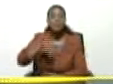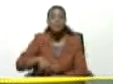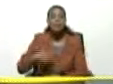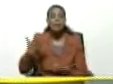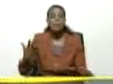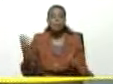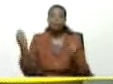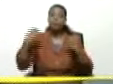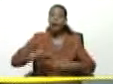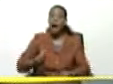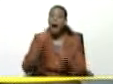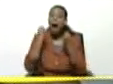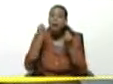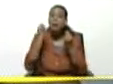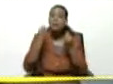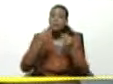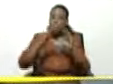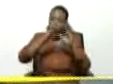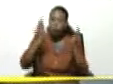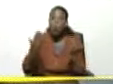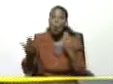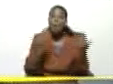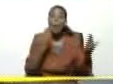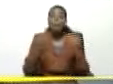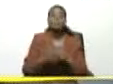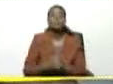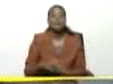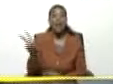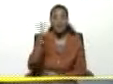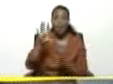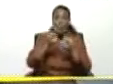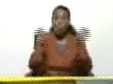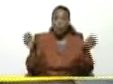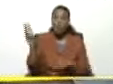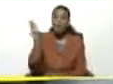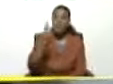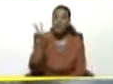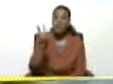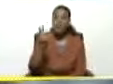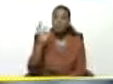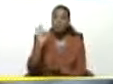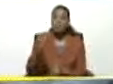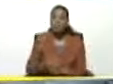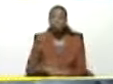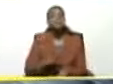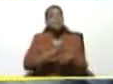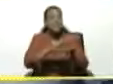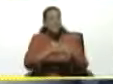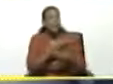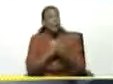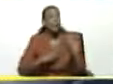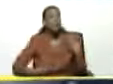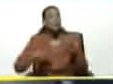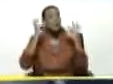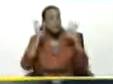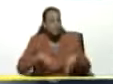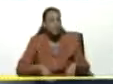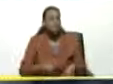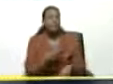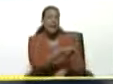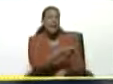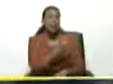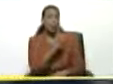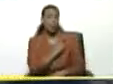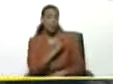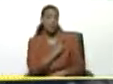y de máxima calidad mundial la educación venezolana ministra por favor Sí bueno presidente exactamente esta